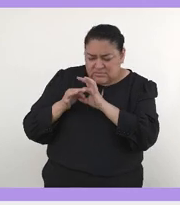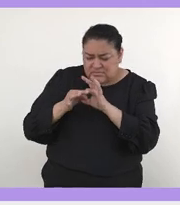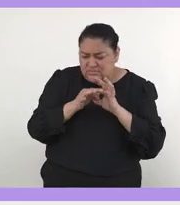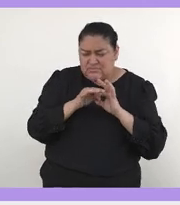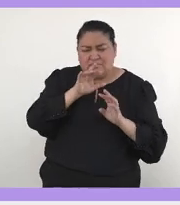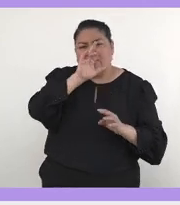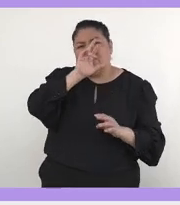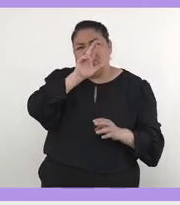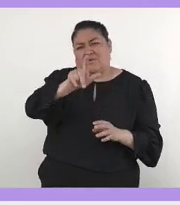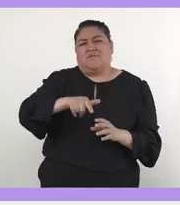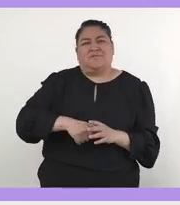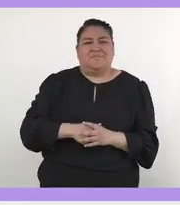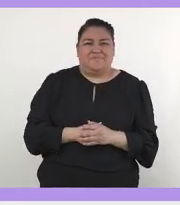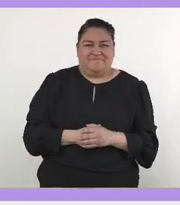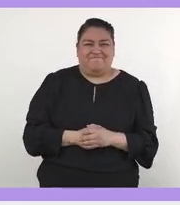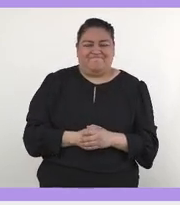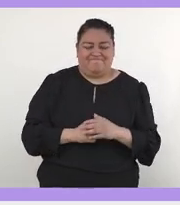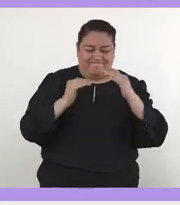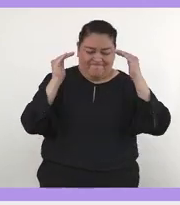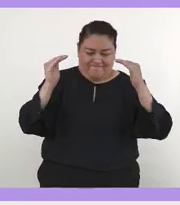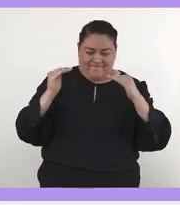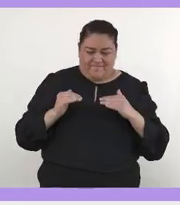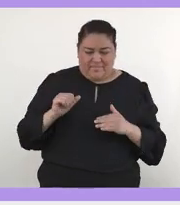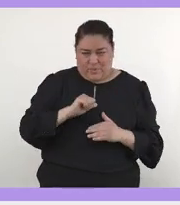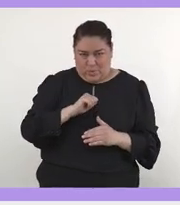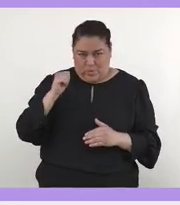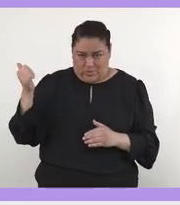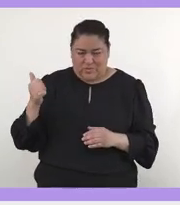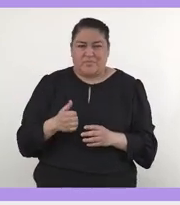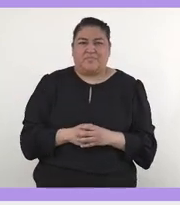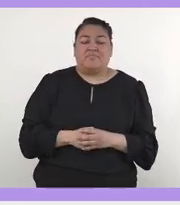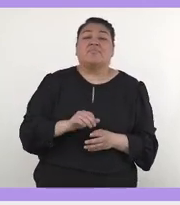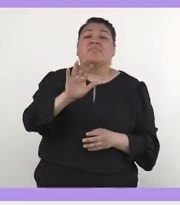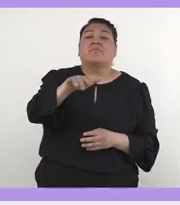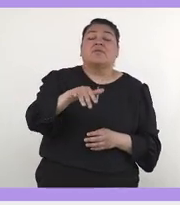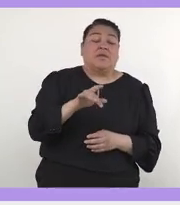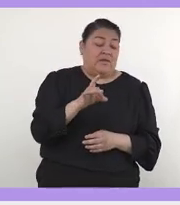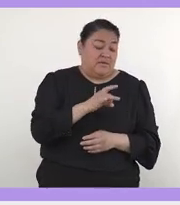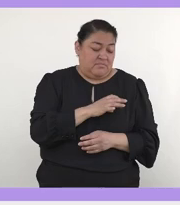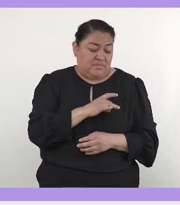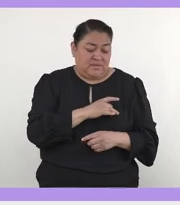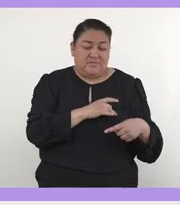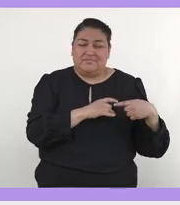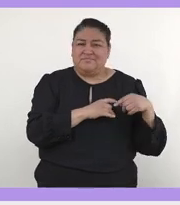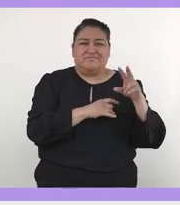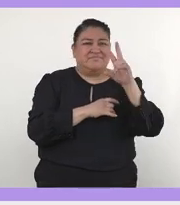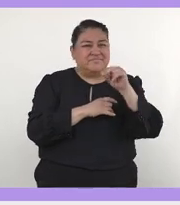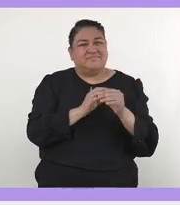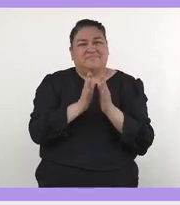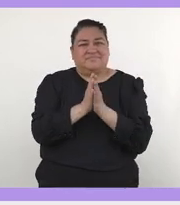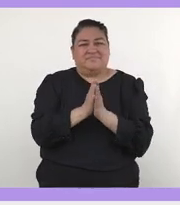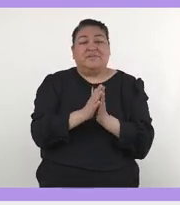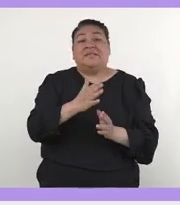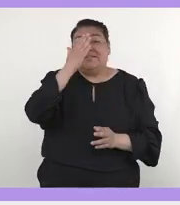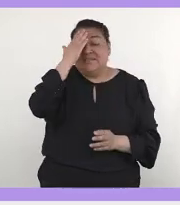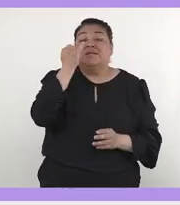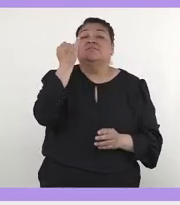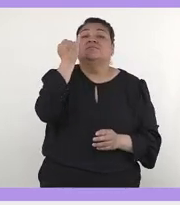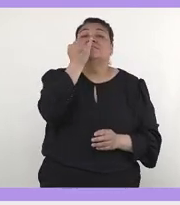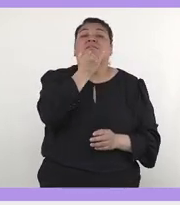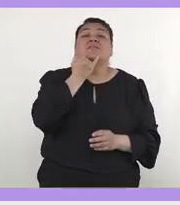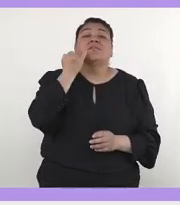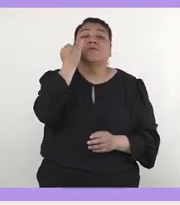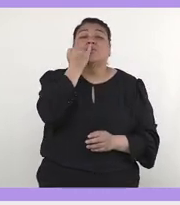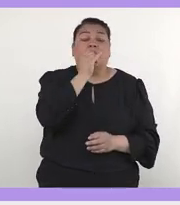qué mejor Y por último no tengan miedo la lengua es de verdad O sea veanla como un